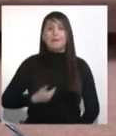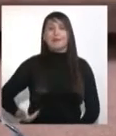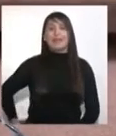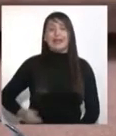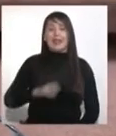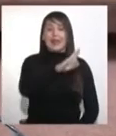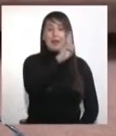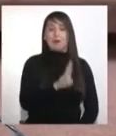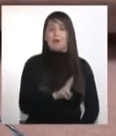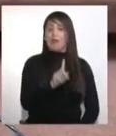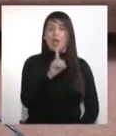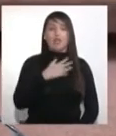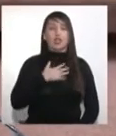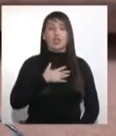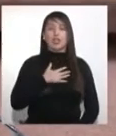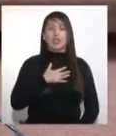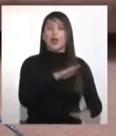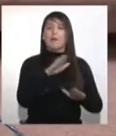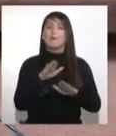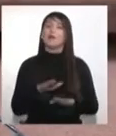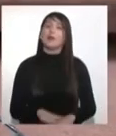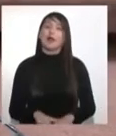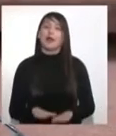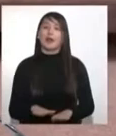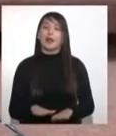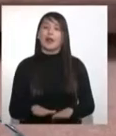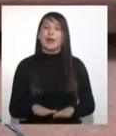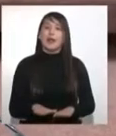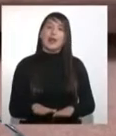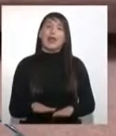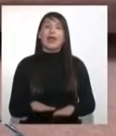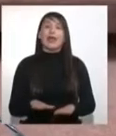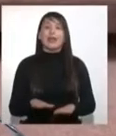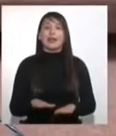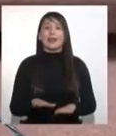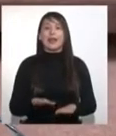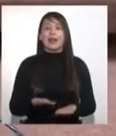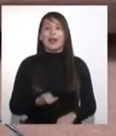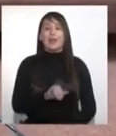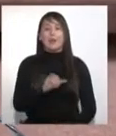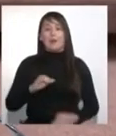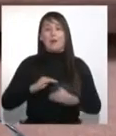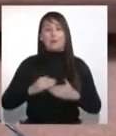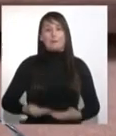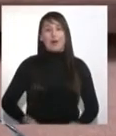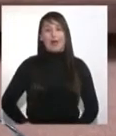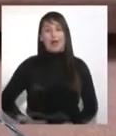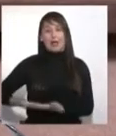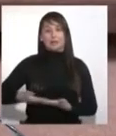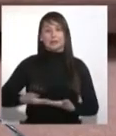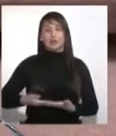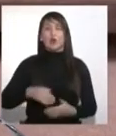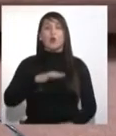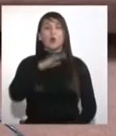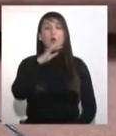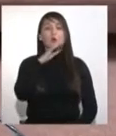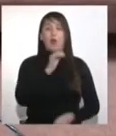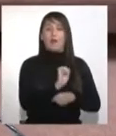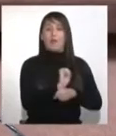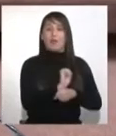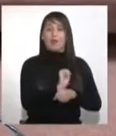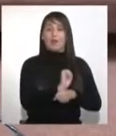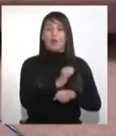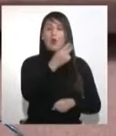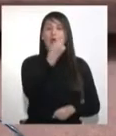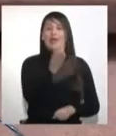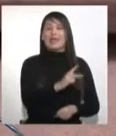quiso apoyar el postnatal de emergencia y terminó usando un vehículo institucional del